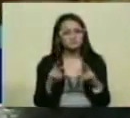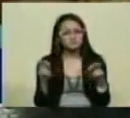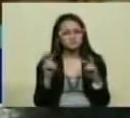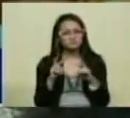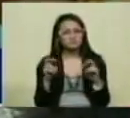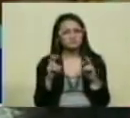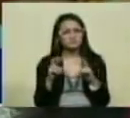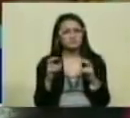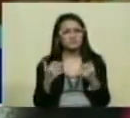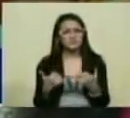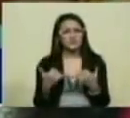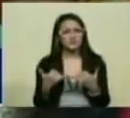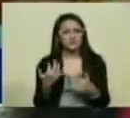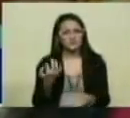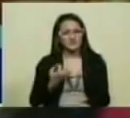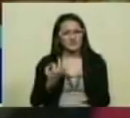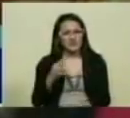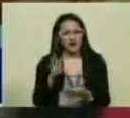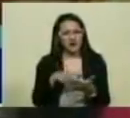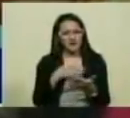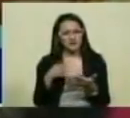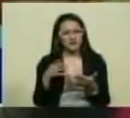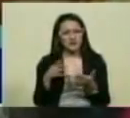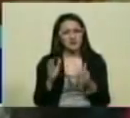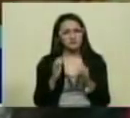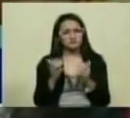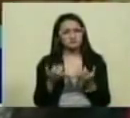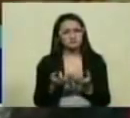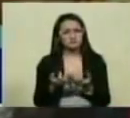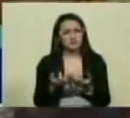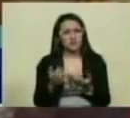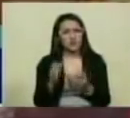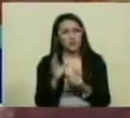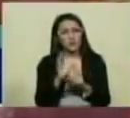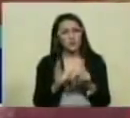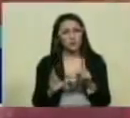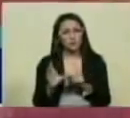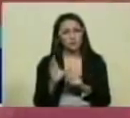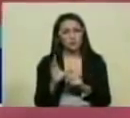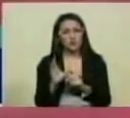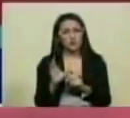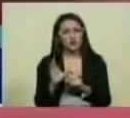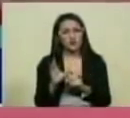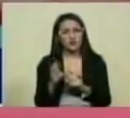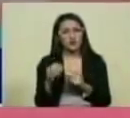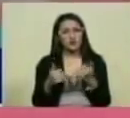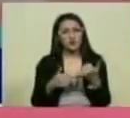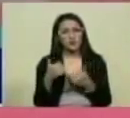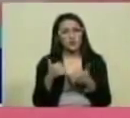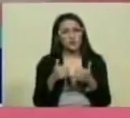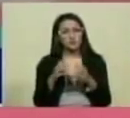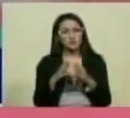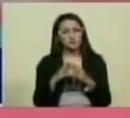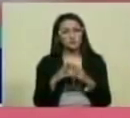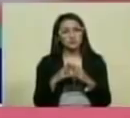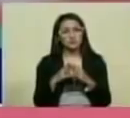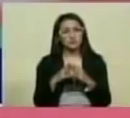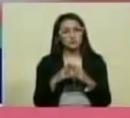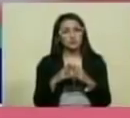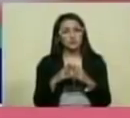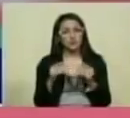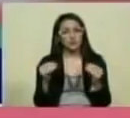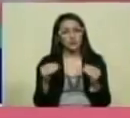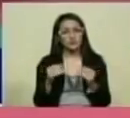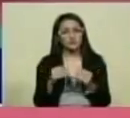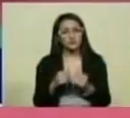actualizada de un verdadero calendario universal de naturaleza intercultural con el concurso de todas las civilizaciones y sociedades